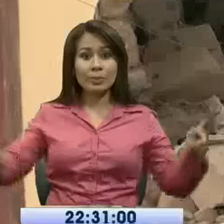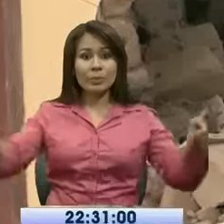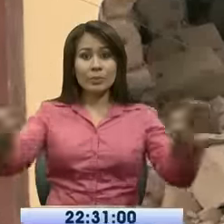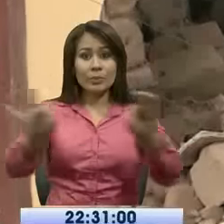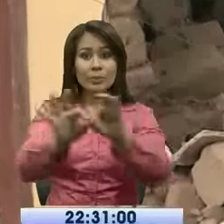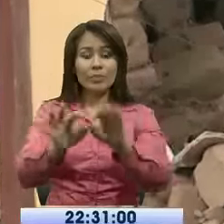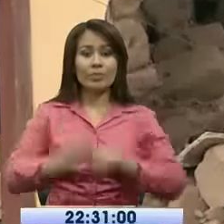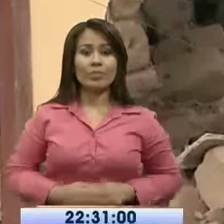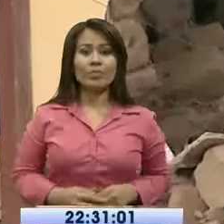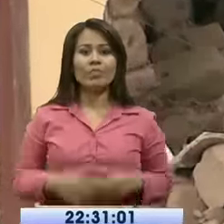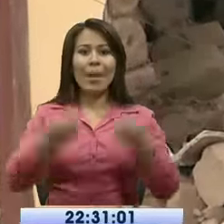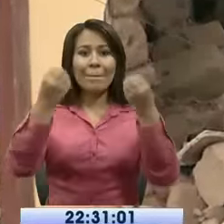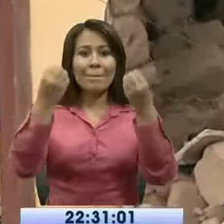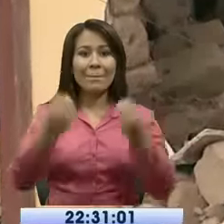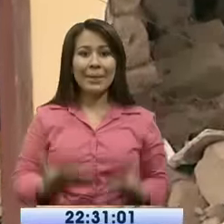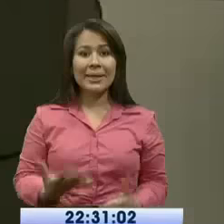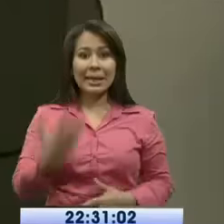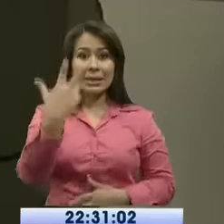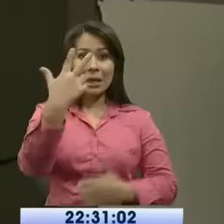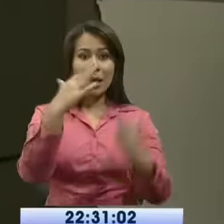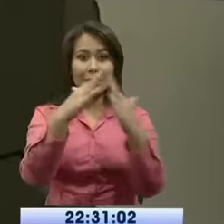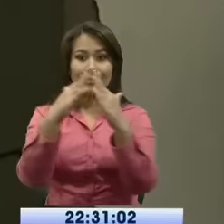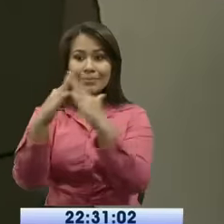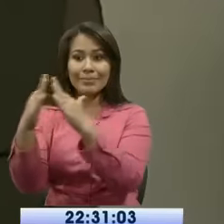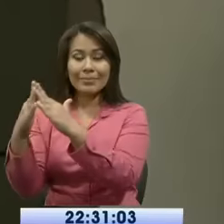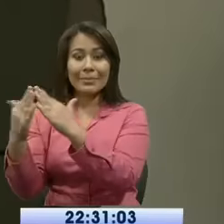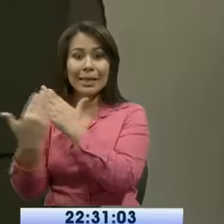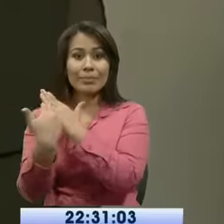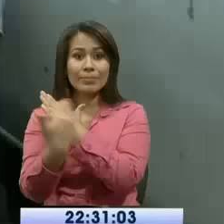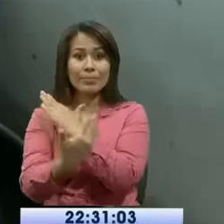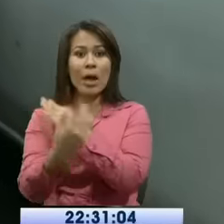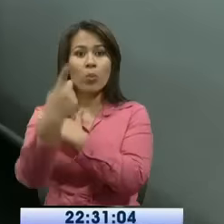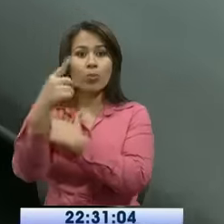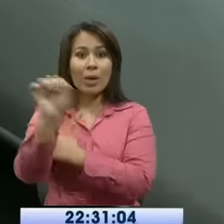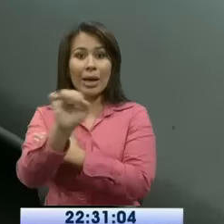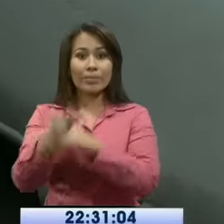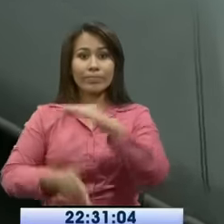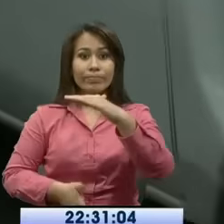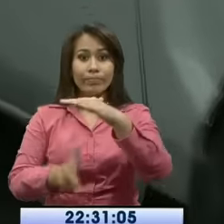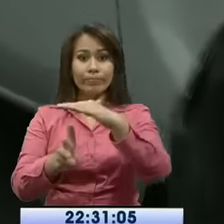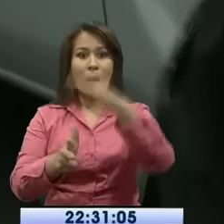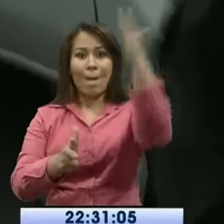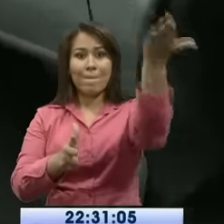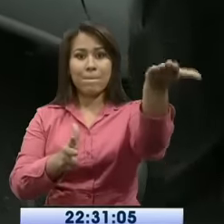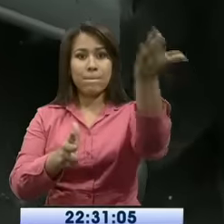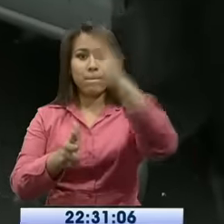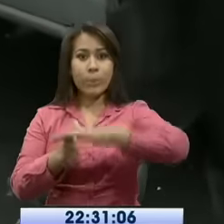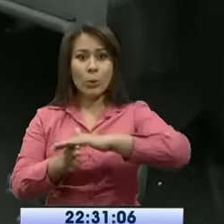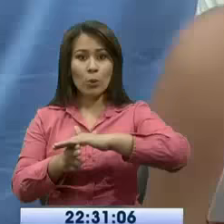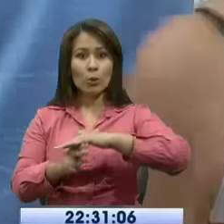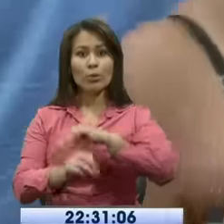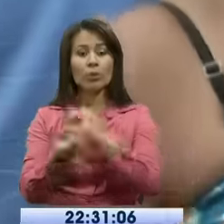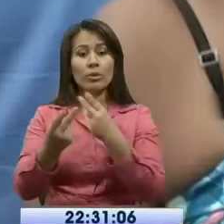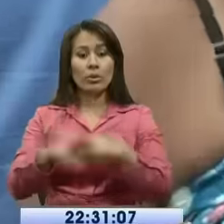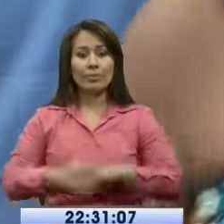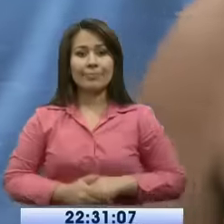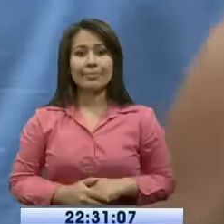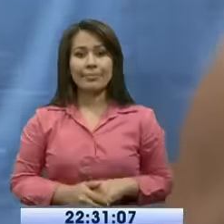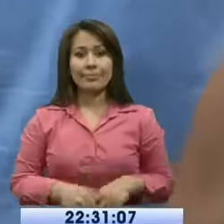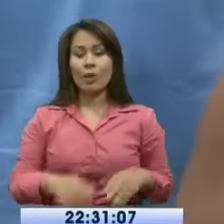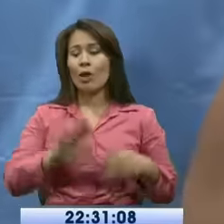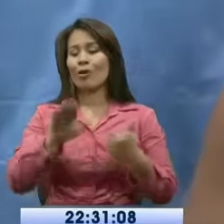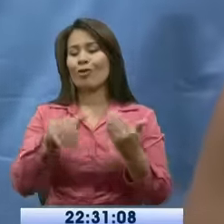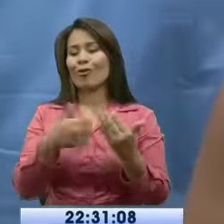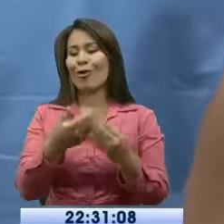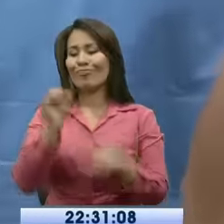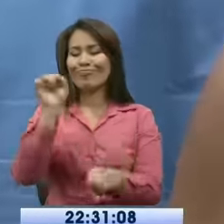lineales, afectando además a 3 viviendas contiguas y a un vehículo que se encontraba estacionado al filo de la calle. Todo está